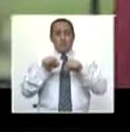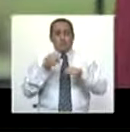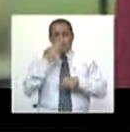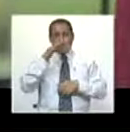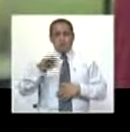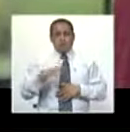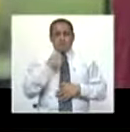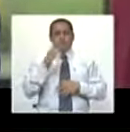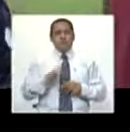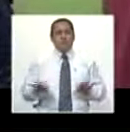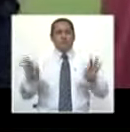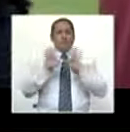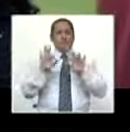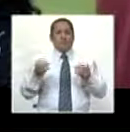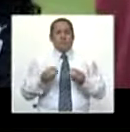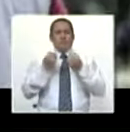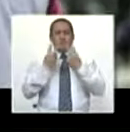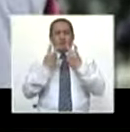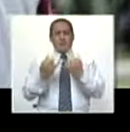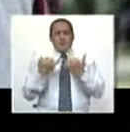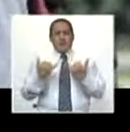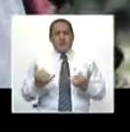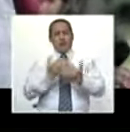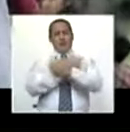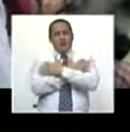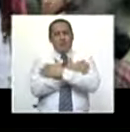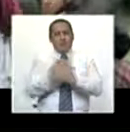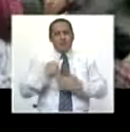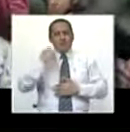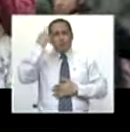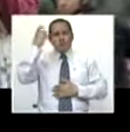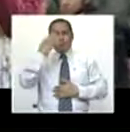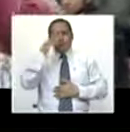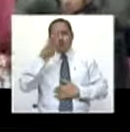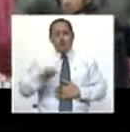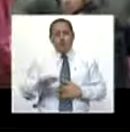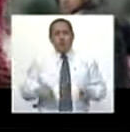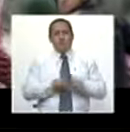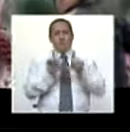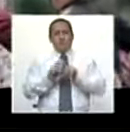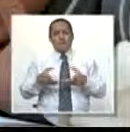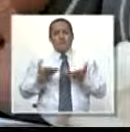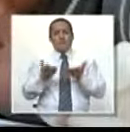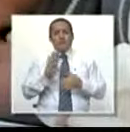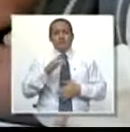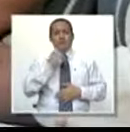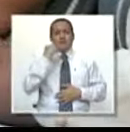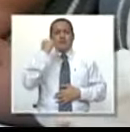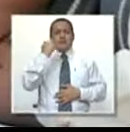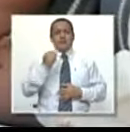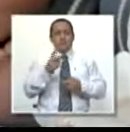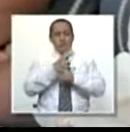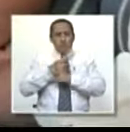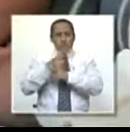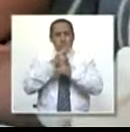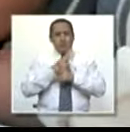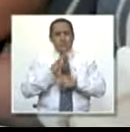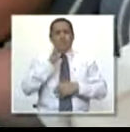tal vez el gesto más completo por cubrir por arropar los sueños de los niños por arropar sus derechos por